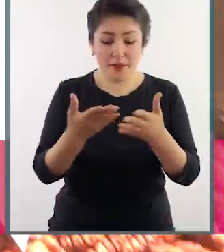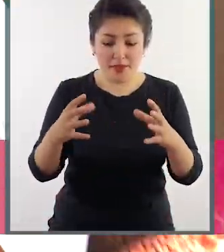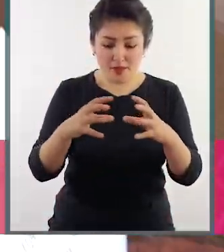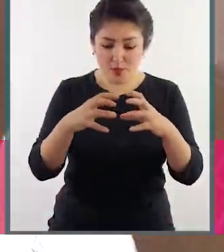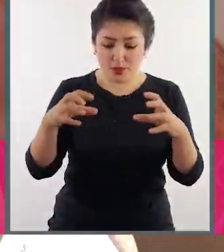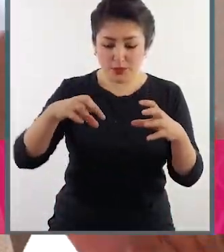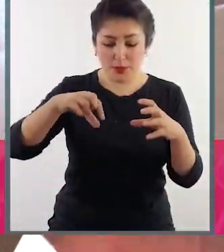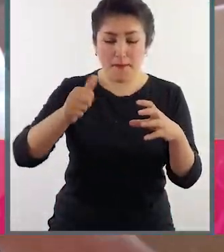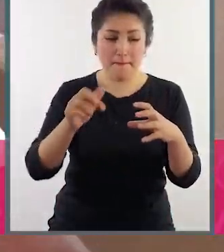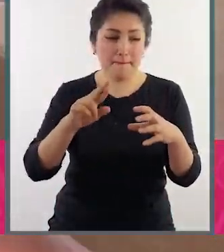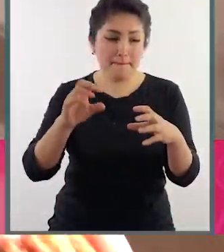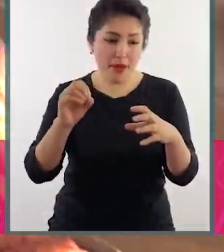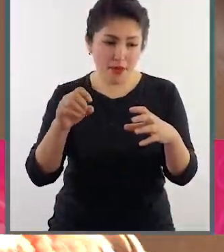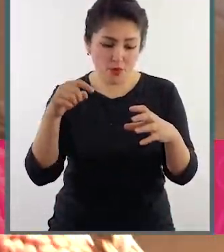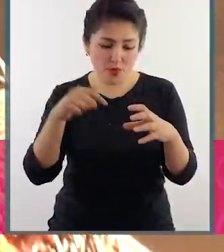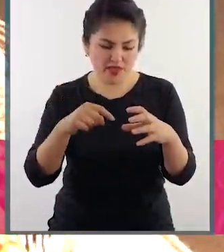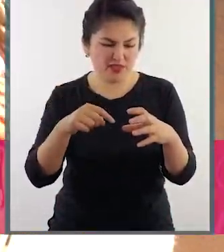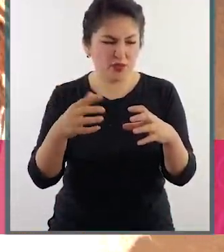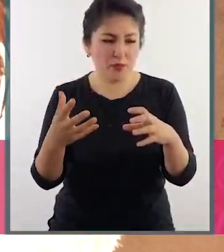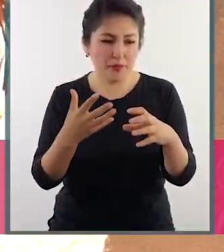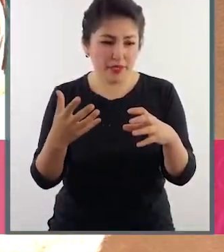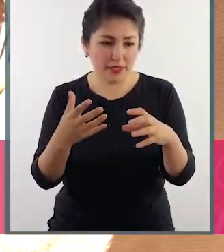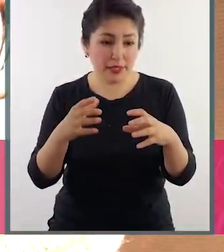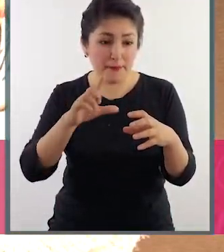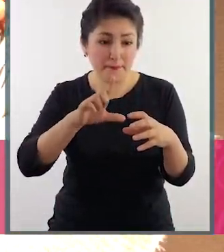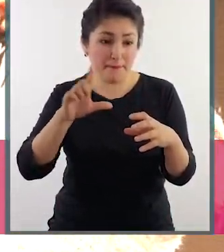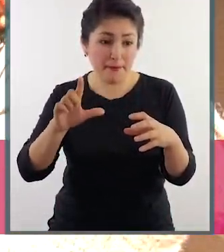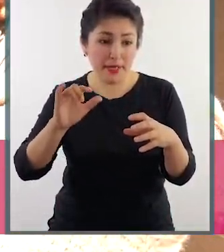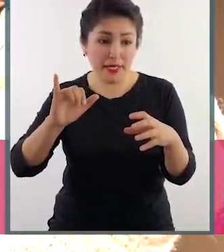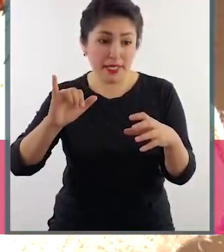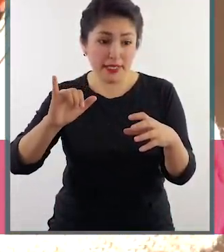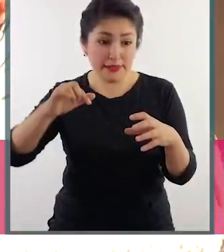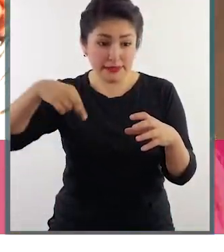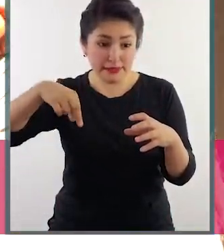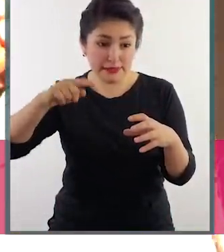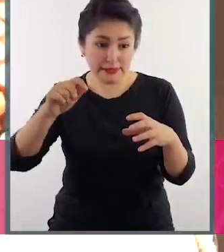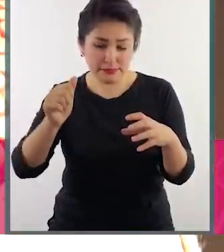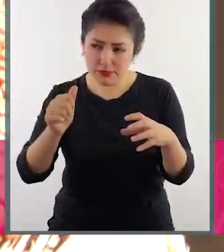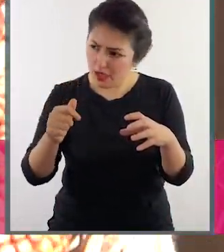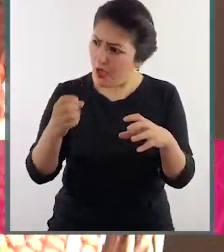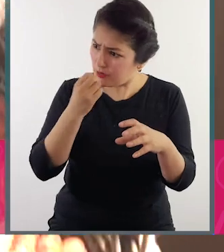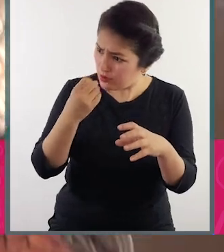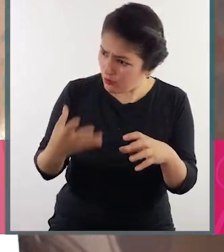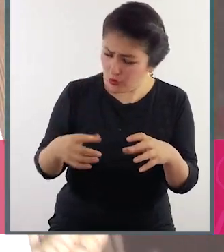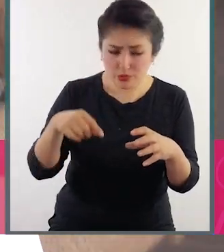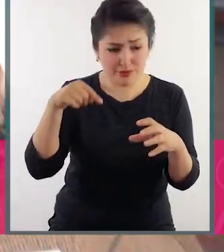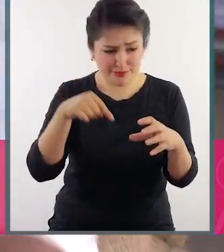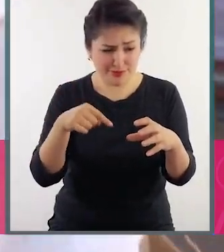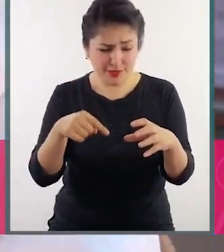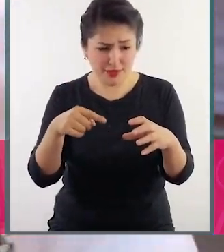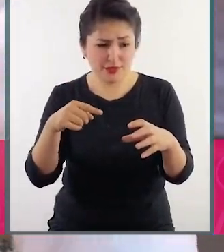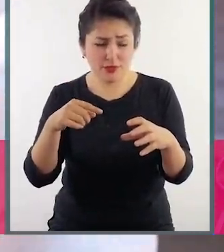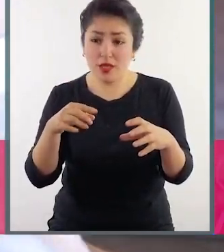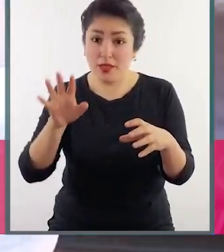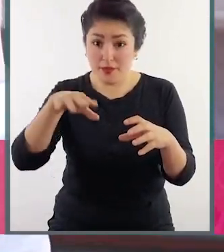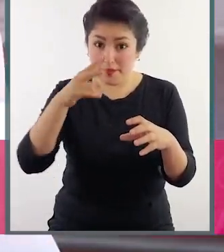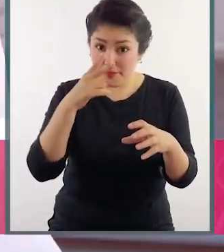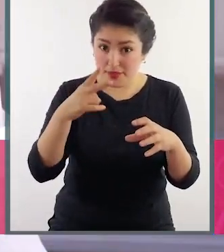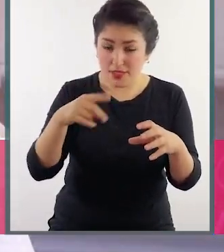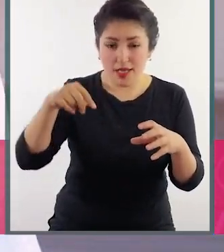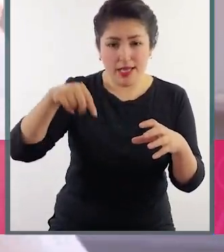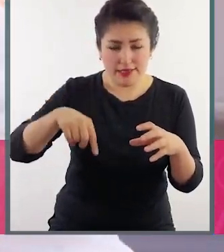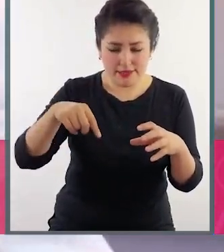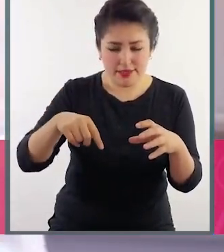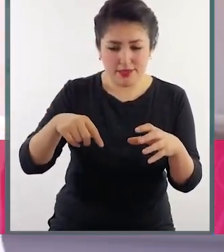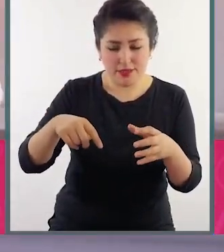paro, el famoso paro que decimos es para Lipta. Ay, esto está bueno. Este es para Lipta. A ver, uno